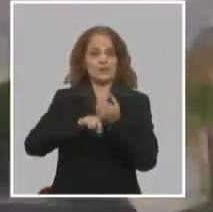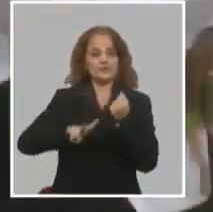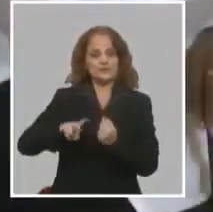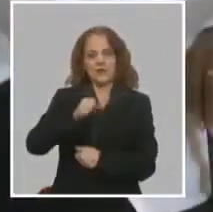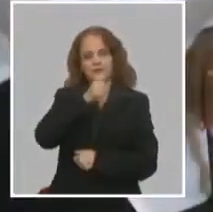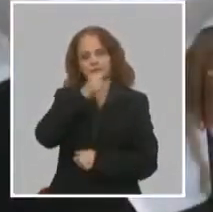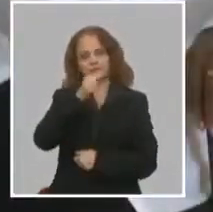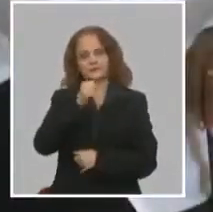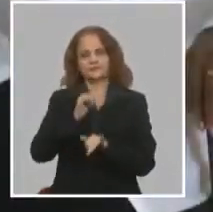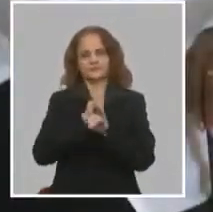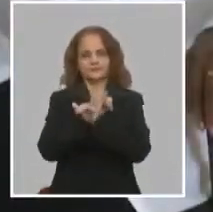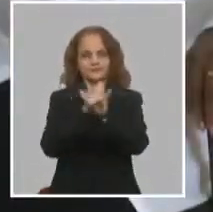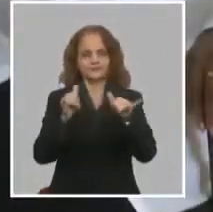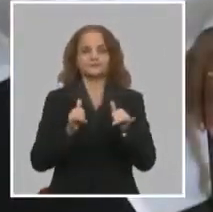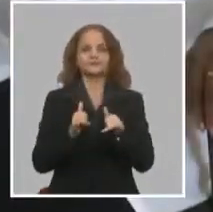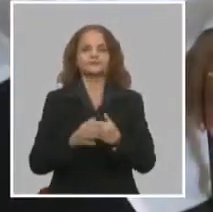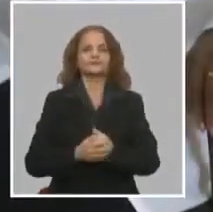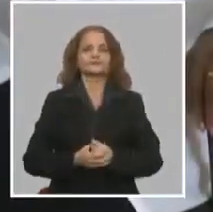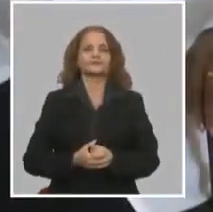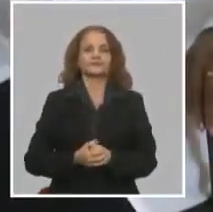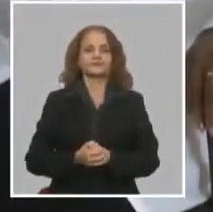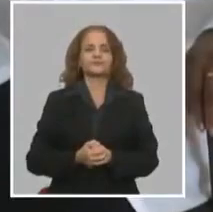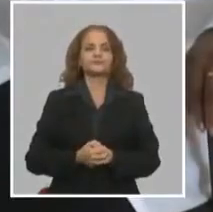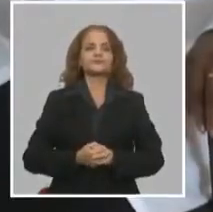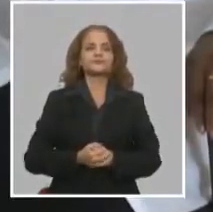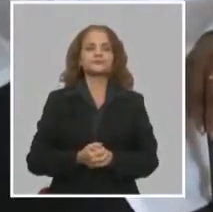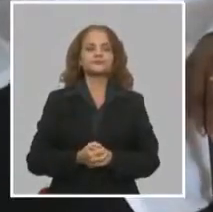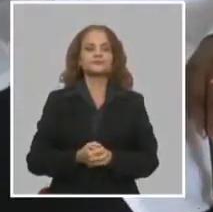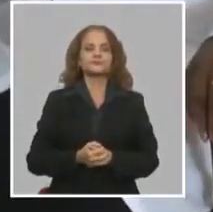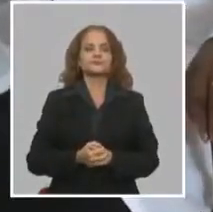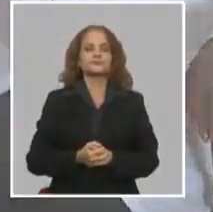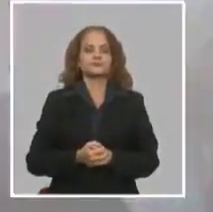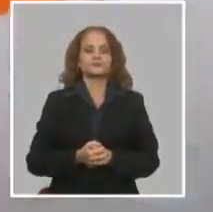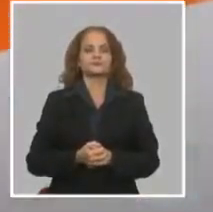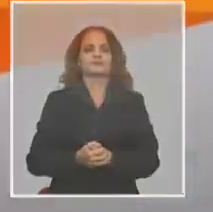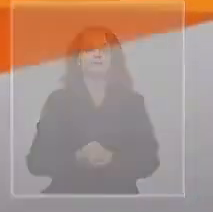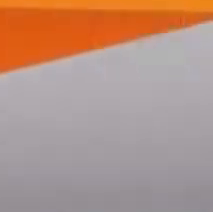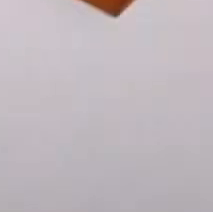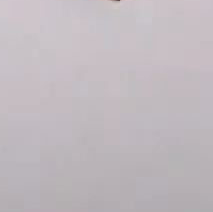Almaguer, especial para La Mesa Redonda. Heroísmo.